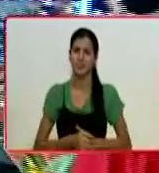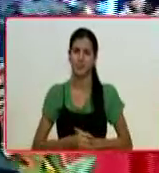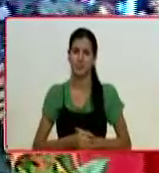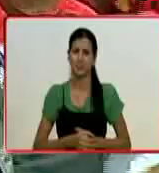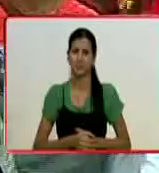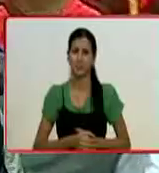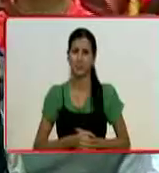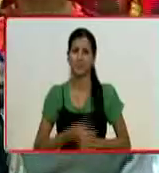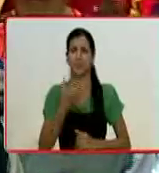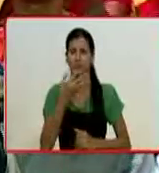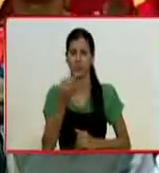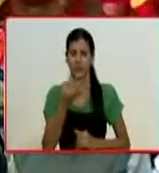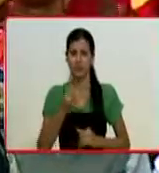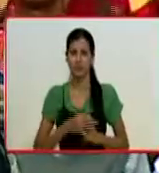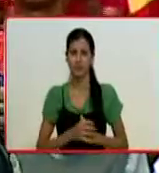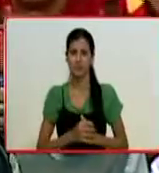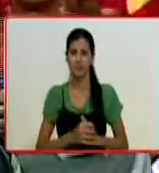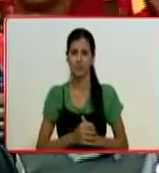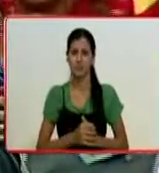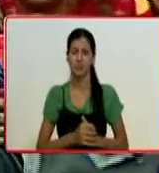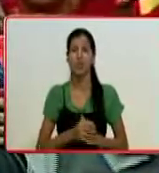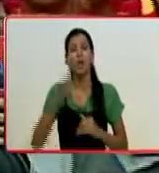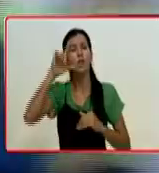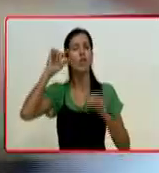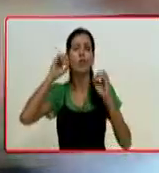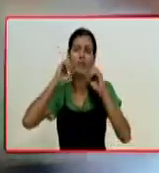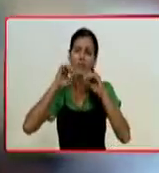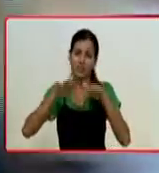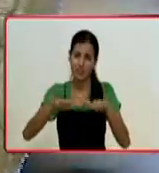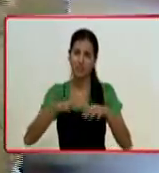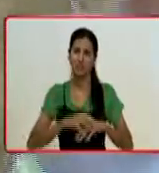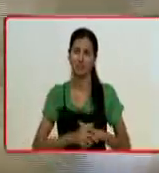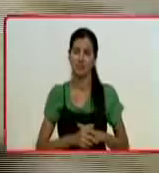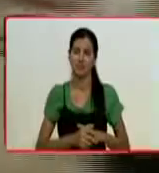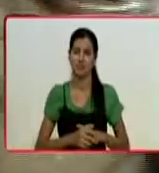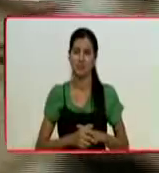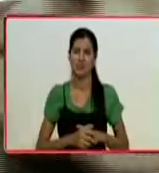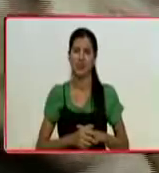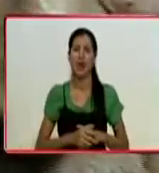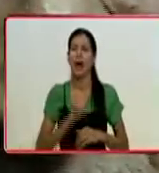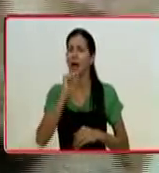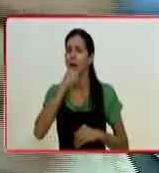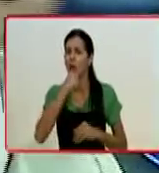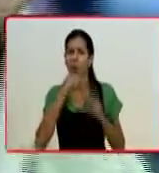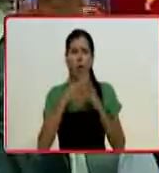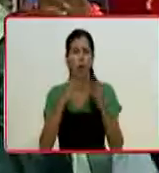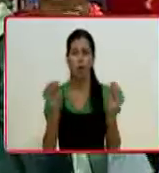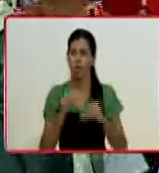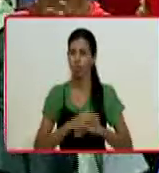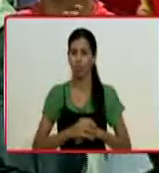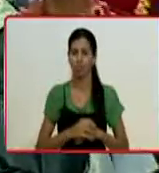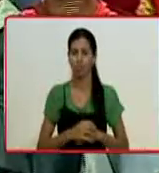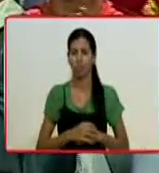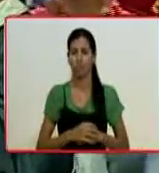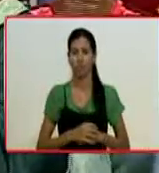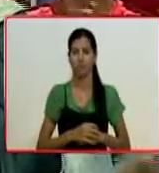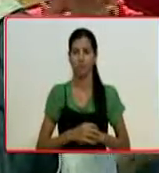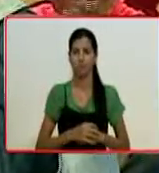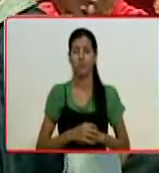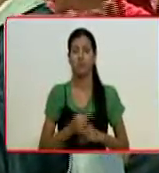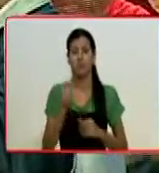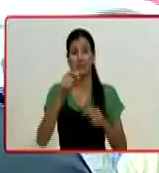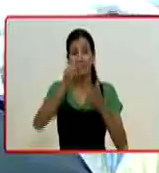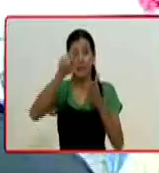Le agradezco bastante el alma todo. Que Dios bendiga a nuestros viejitos. Aquí tienes tu tarjeta,